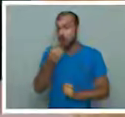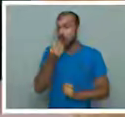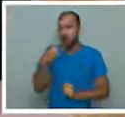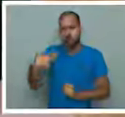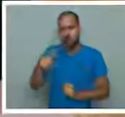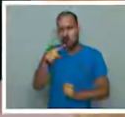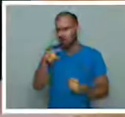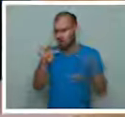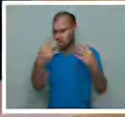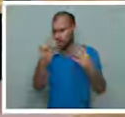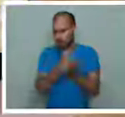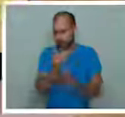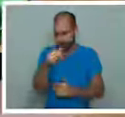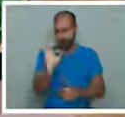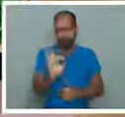y